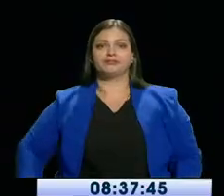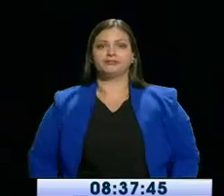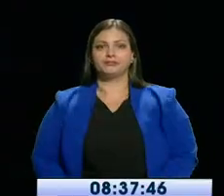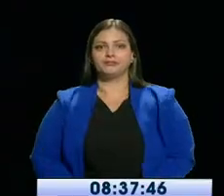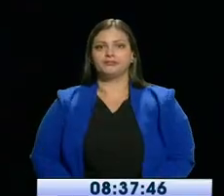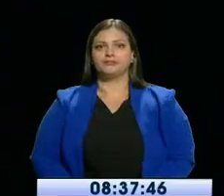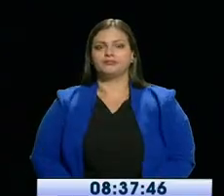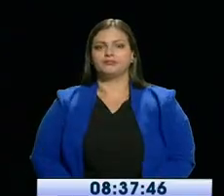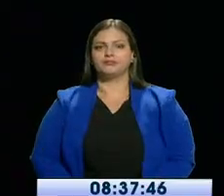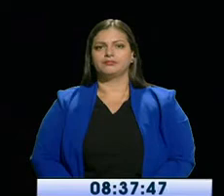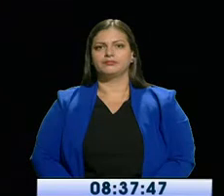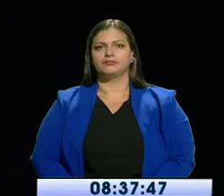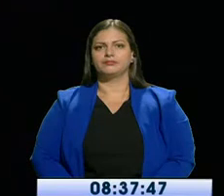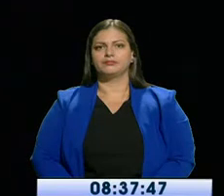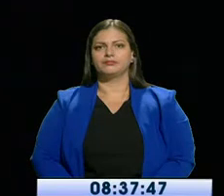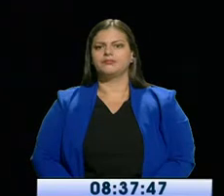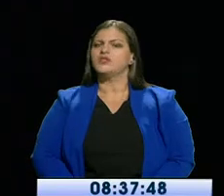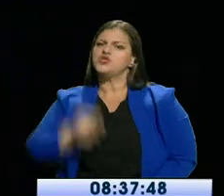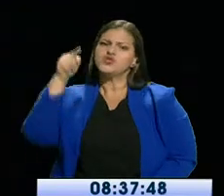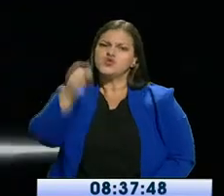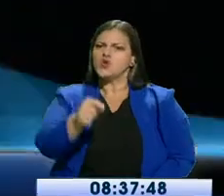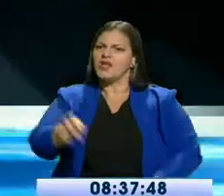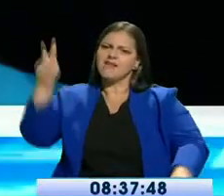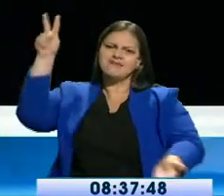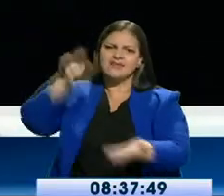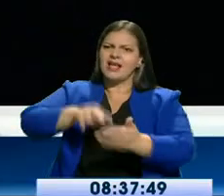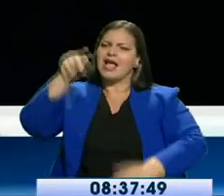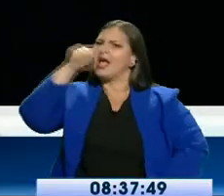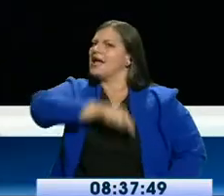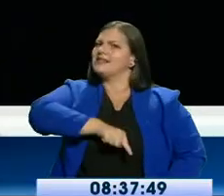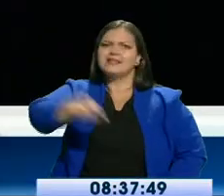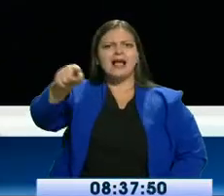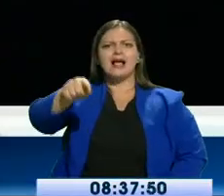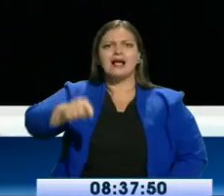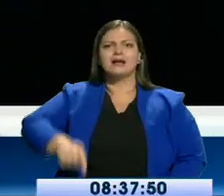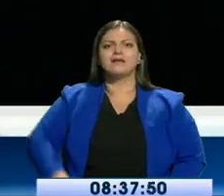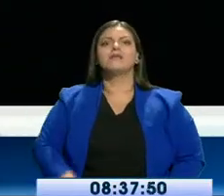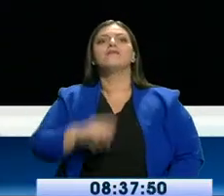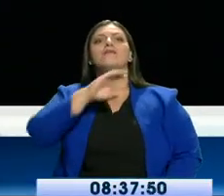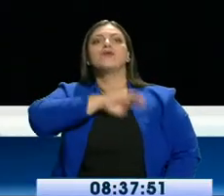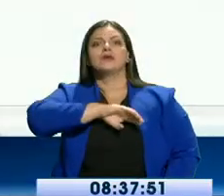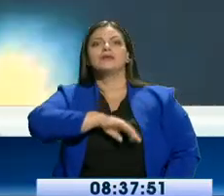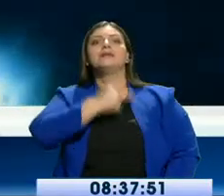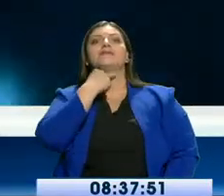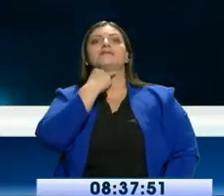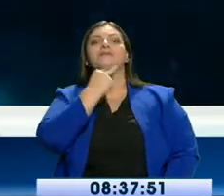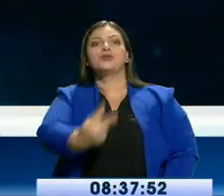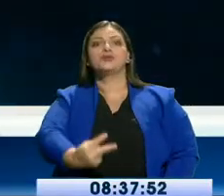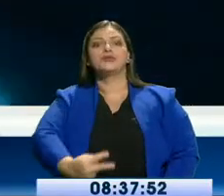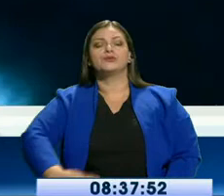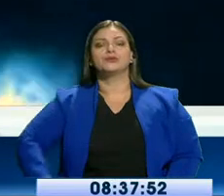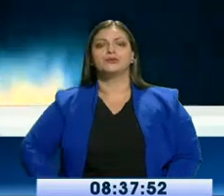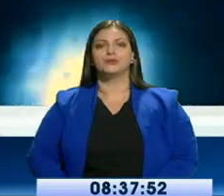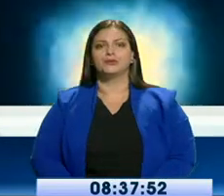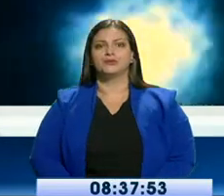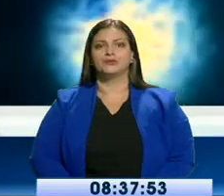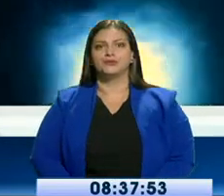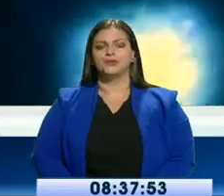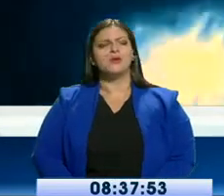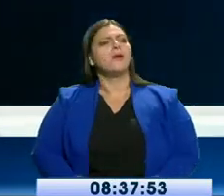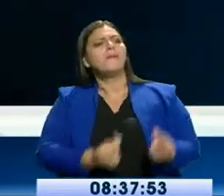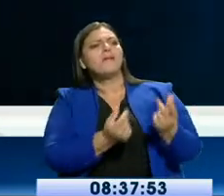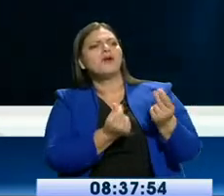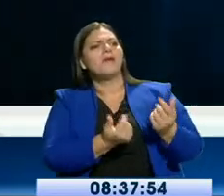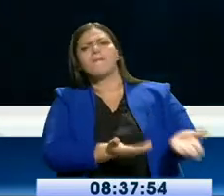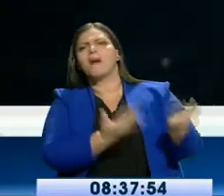¡Quédate! ¡Quédate ahí! ¡Regresa arriba! ¡Regresa arriba! ¡Quédate ahí! Los equipos tratan de ingresar rápido, quieren salirse